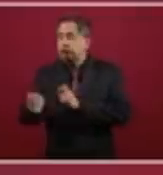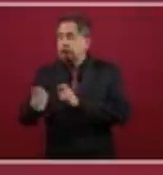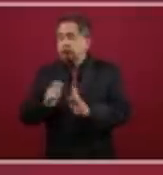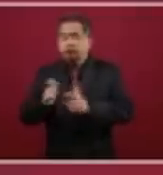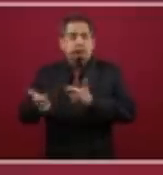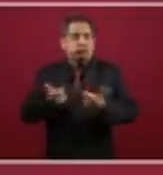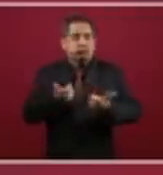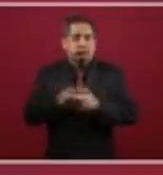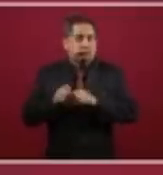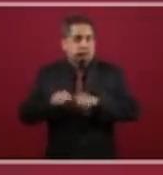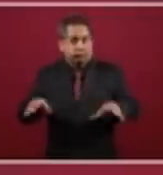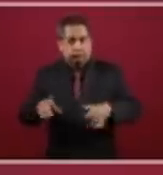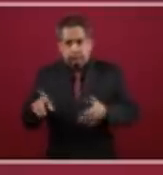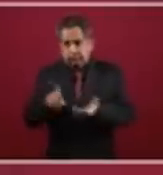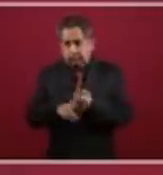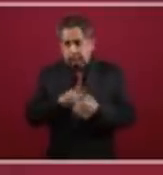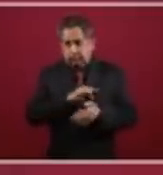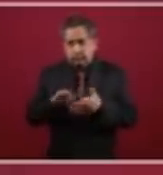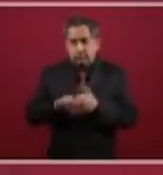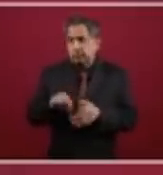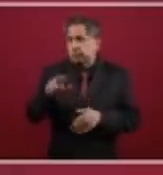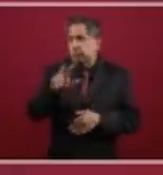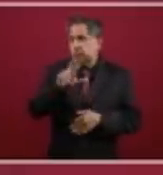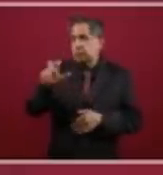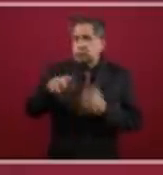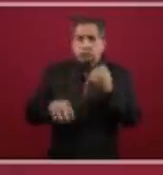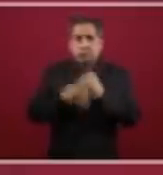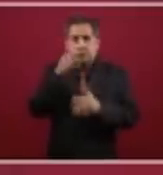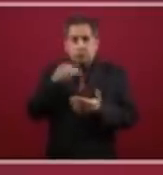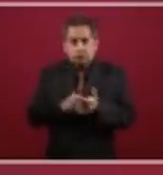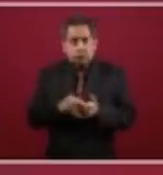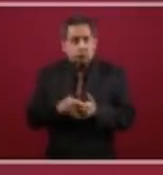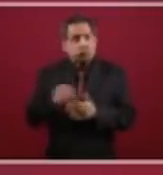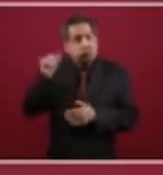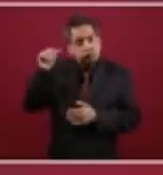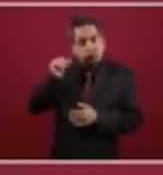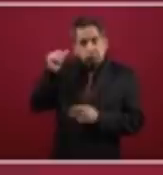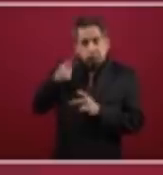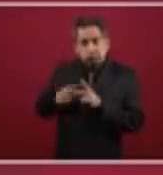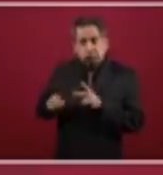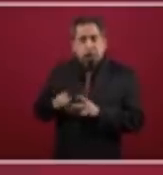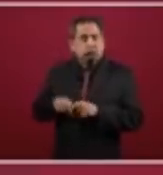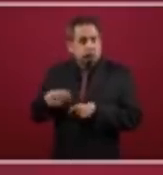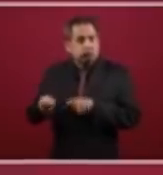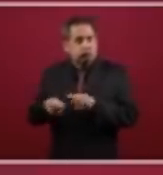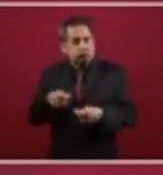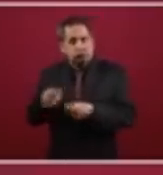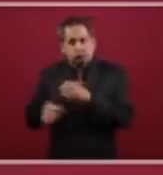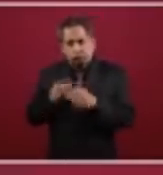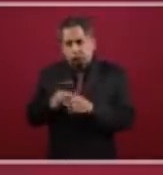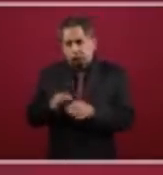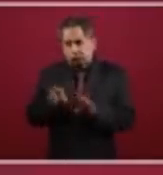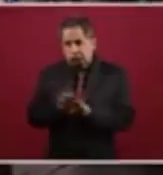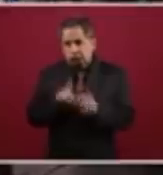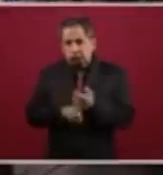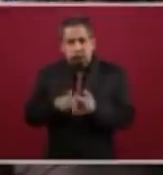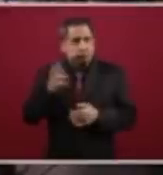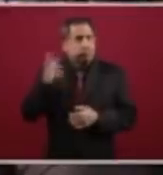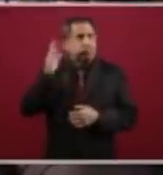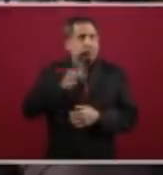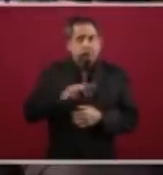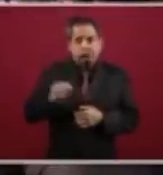Cerca de 814 mil recibieron desde abril, que son… eran